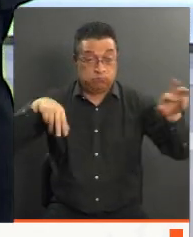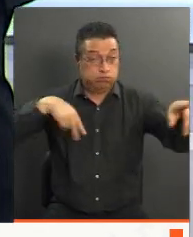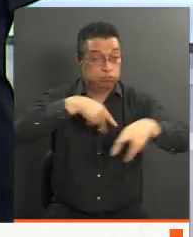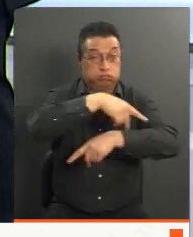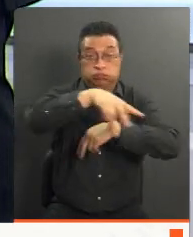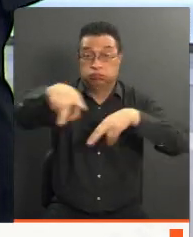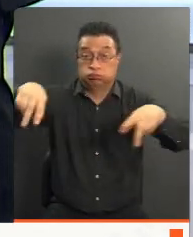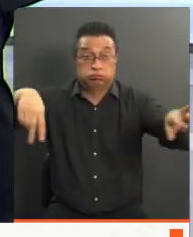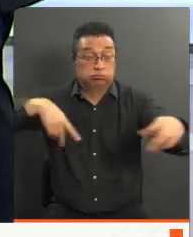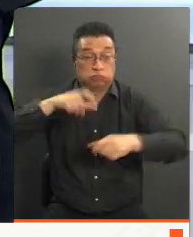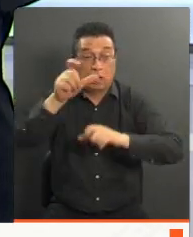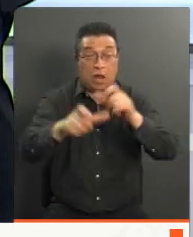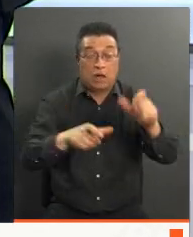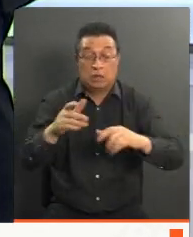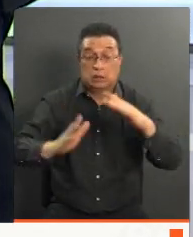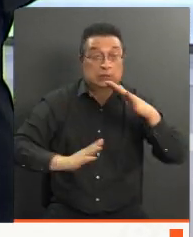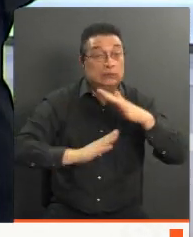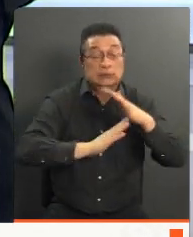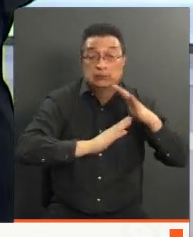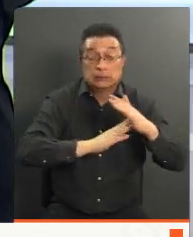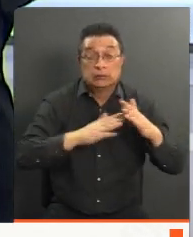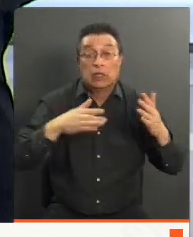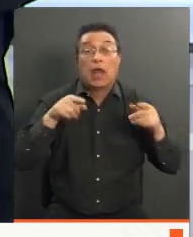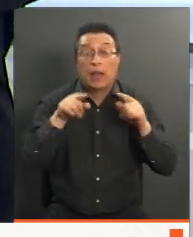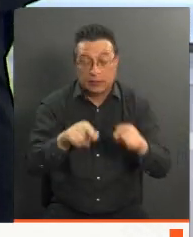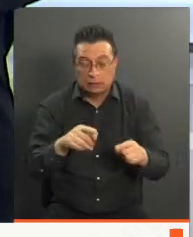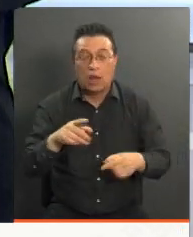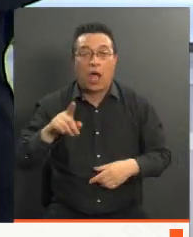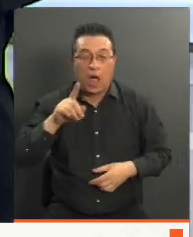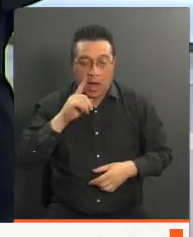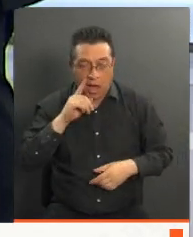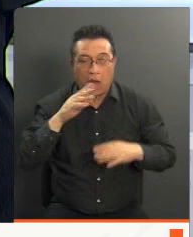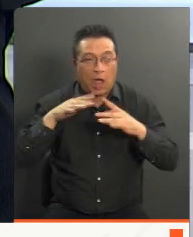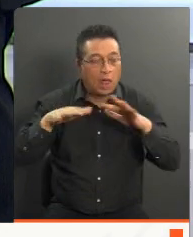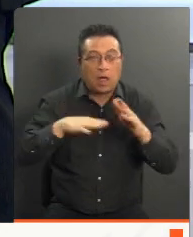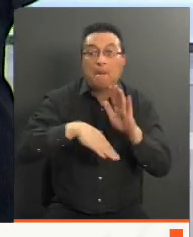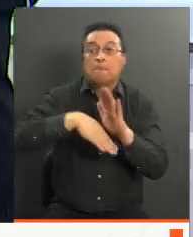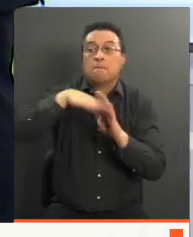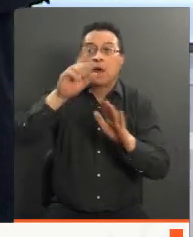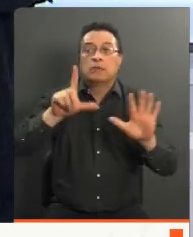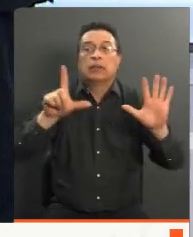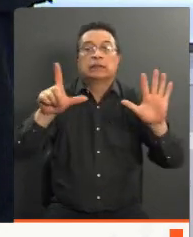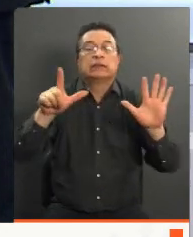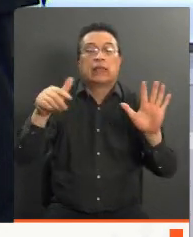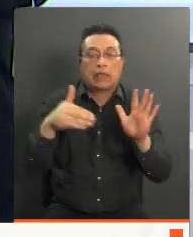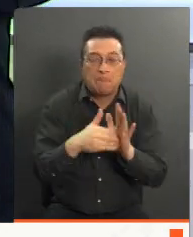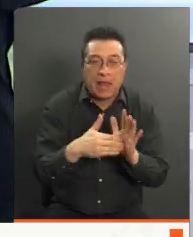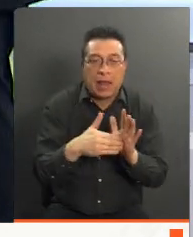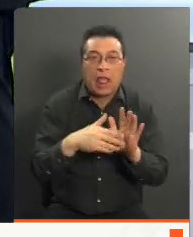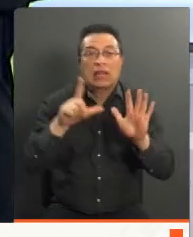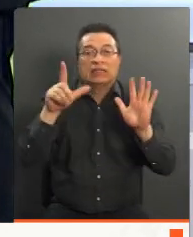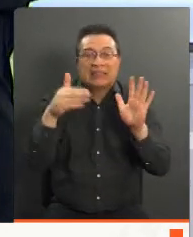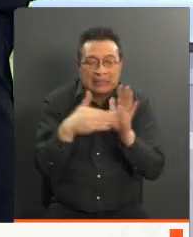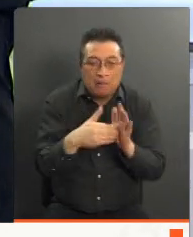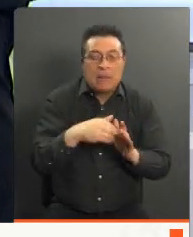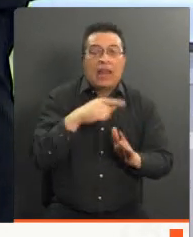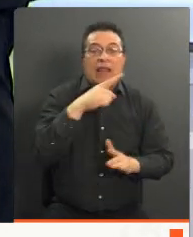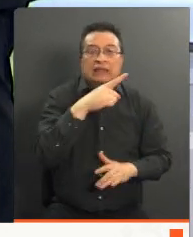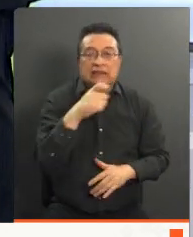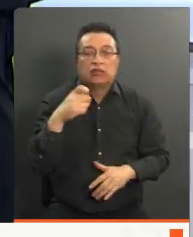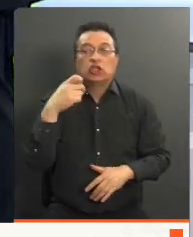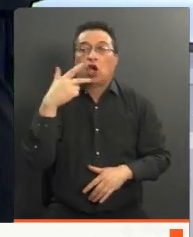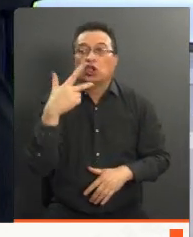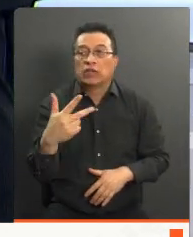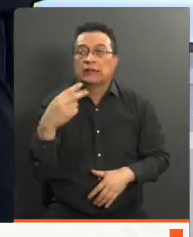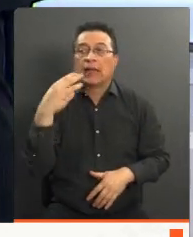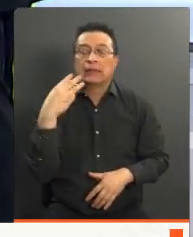liberalizado, digo también, las restricciones, tenemos una circulación de más de 7.000, para ser más exacto, 7.183 casos